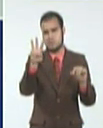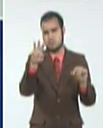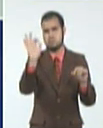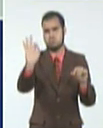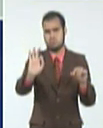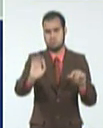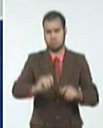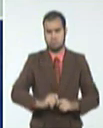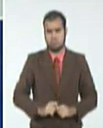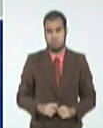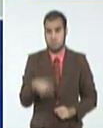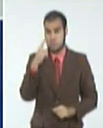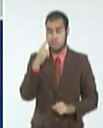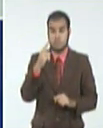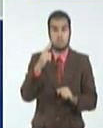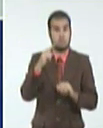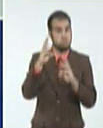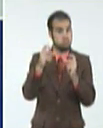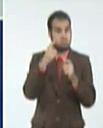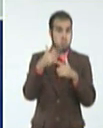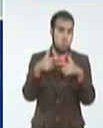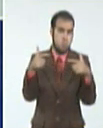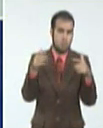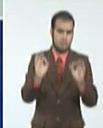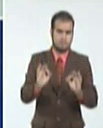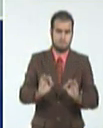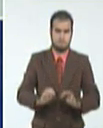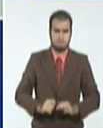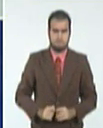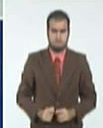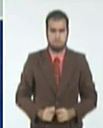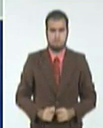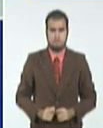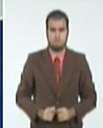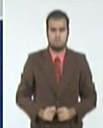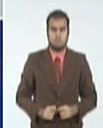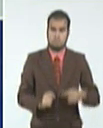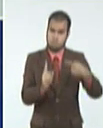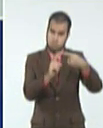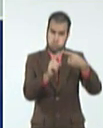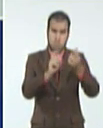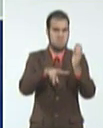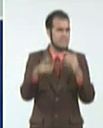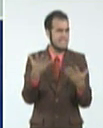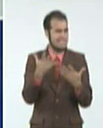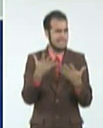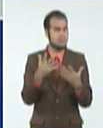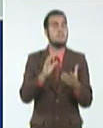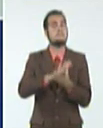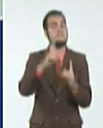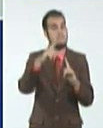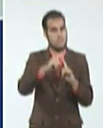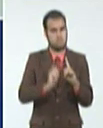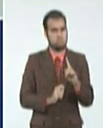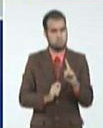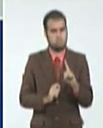elevada para nuestro territorio. Matanzas se mantiene con la tasa mayor,